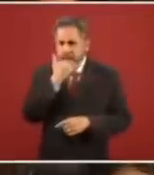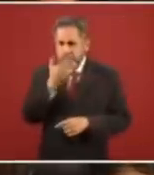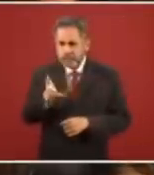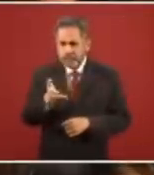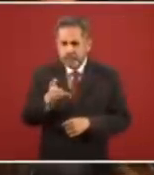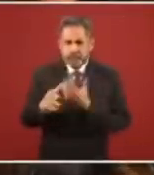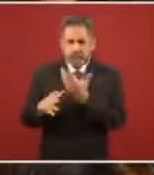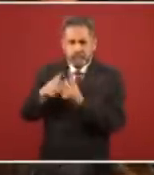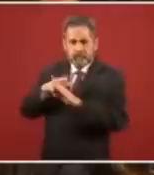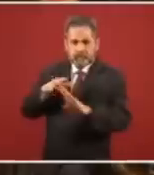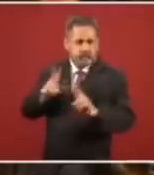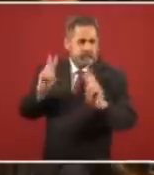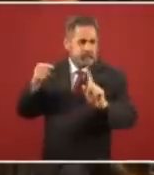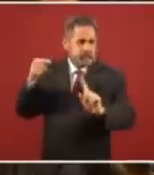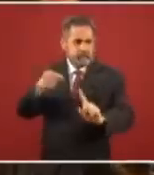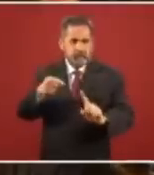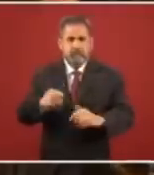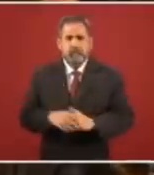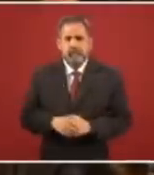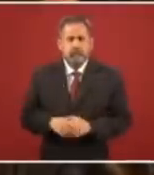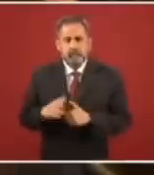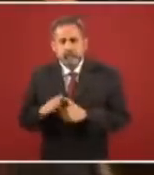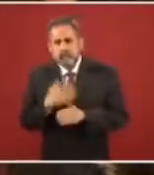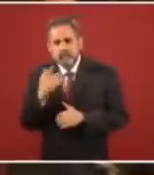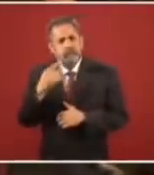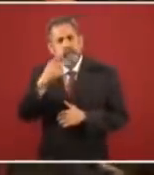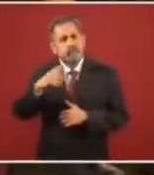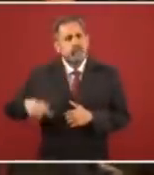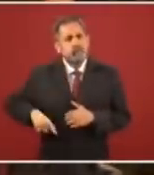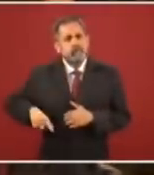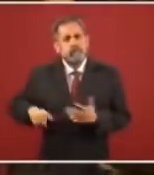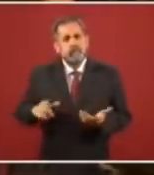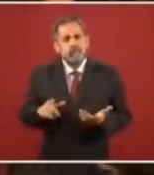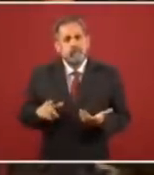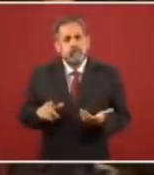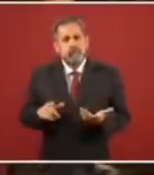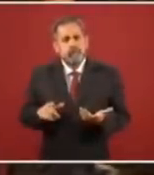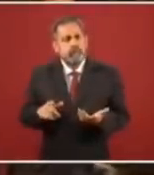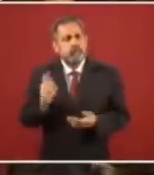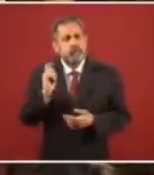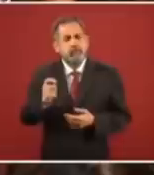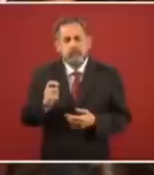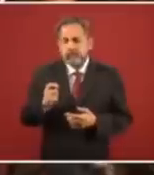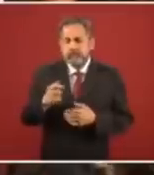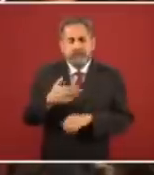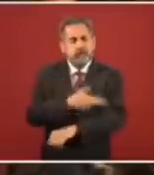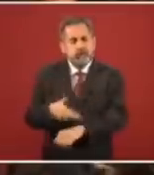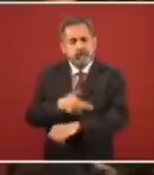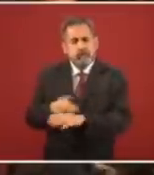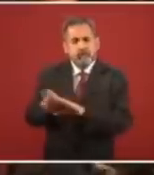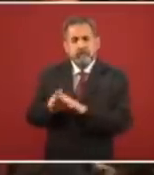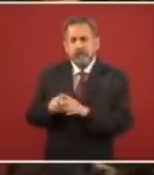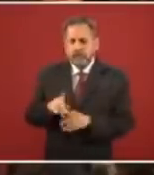sobre la migración, obviamente, es por qué su gobierno ha tomado medidas